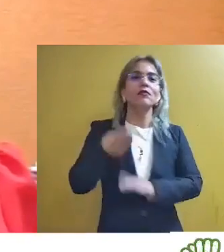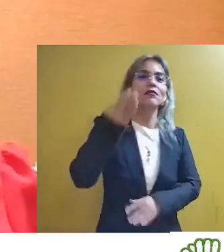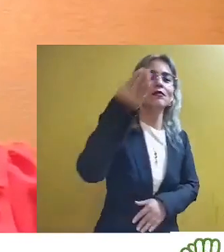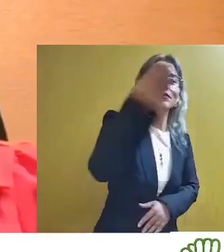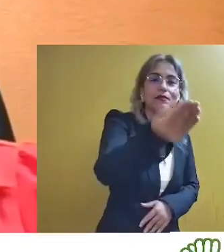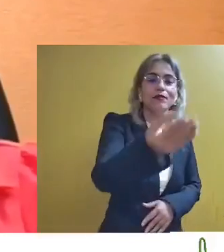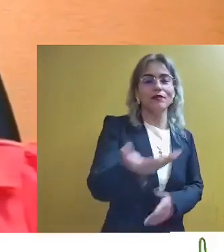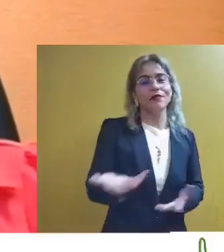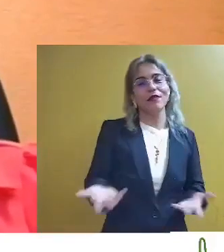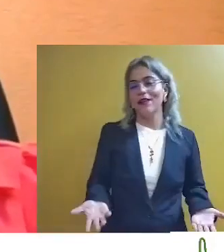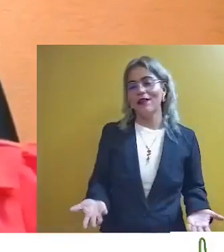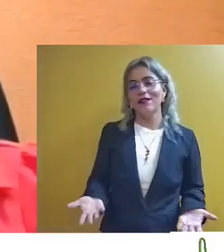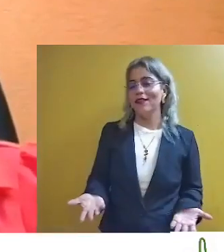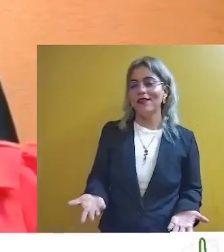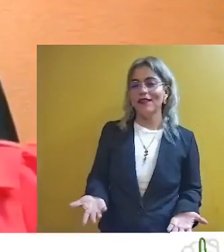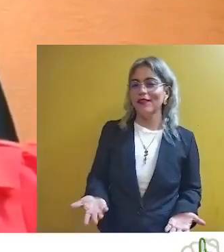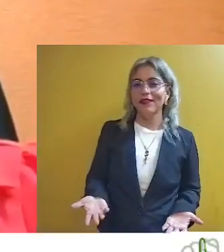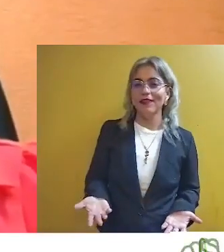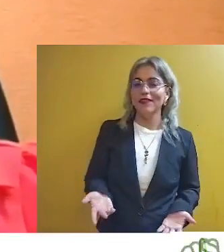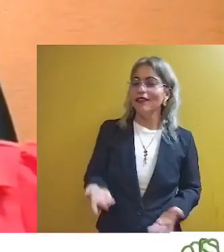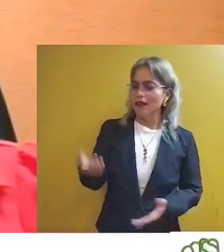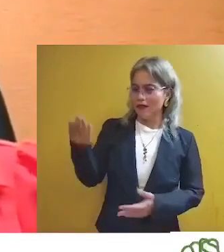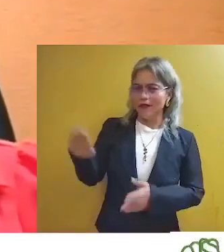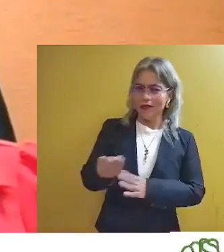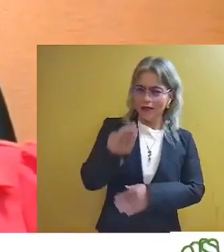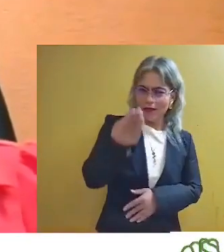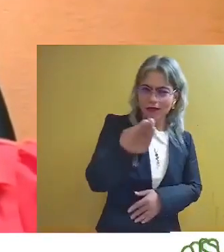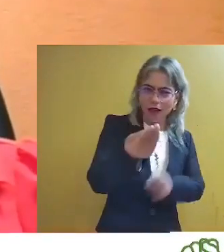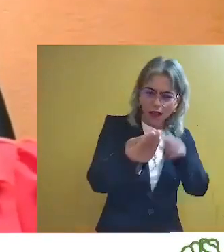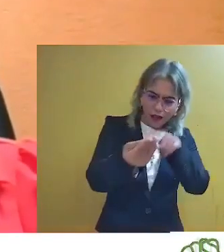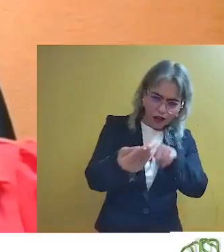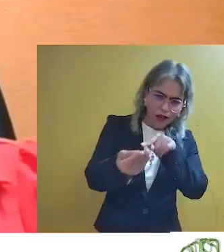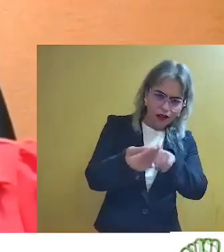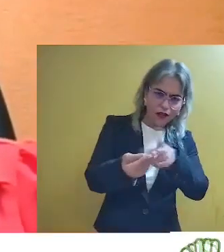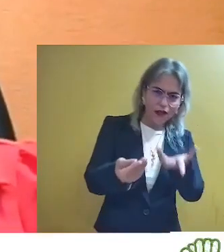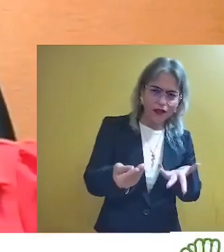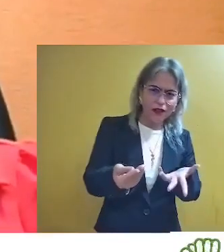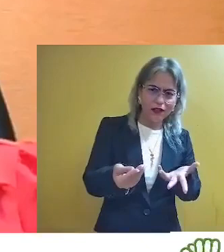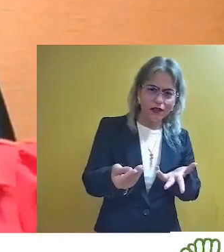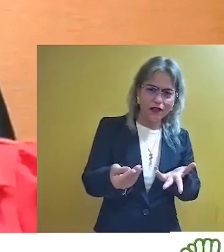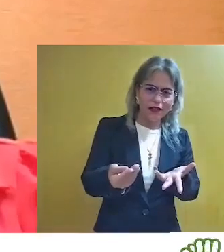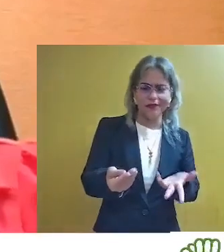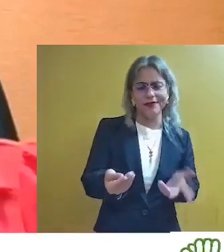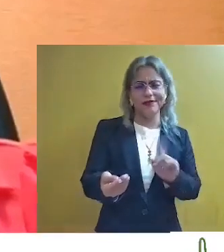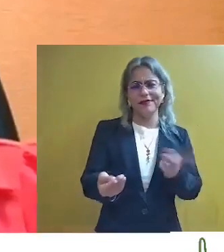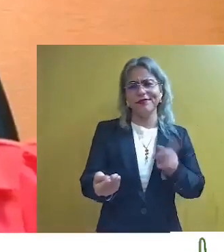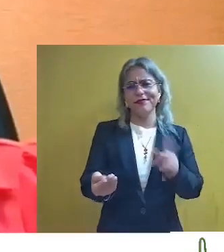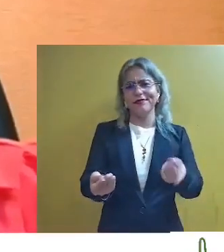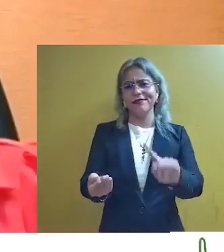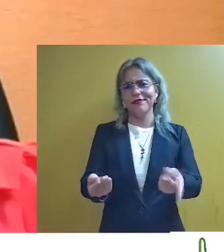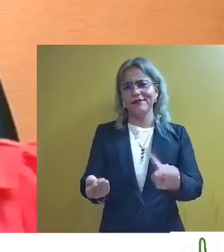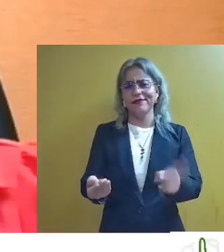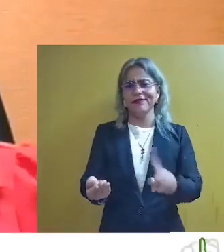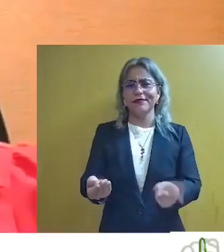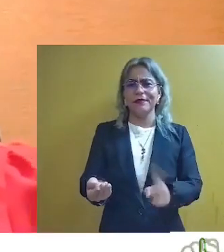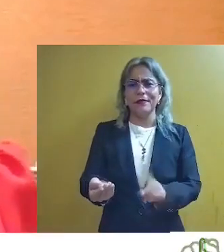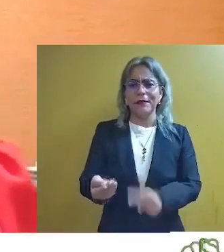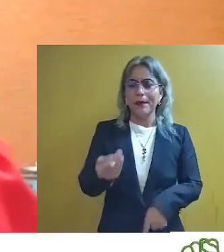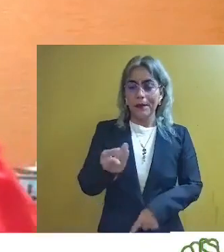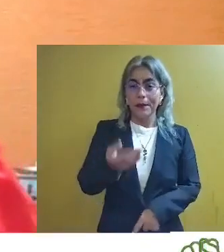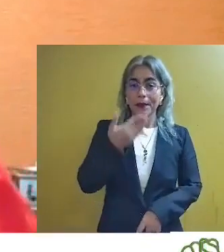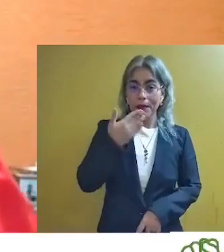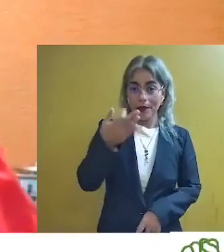considero que no puede ser considerado como válido en el expediente. Ahora